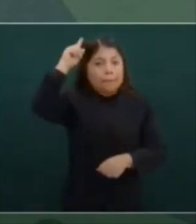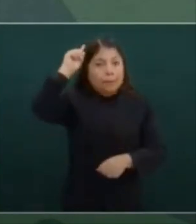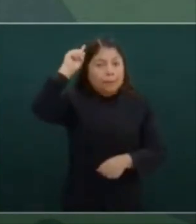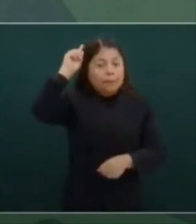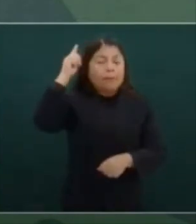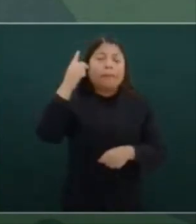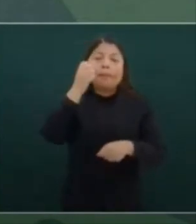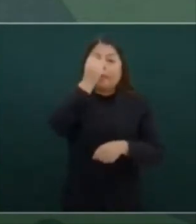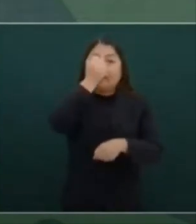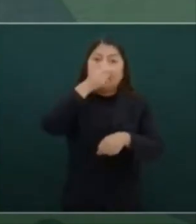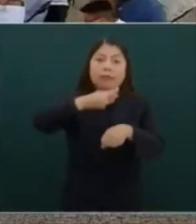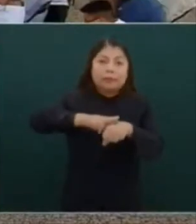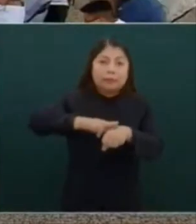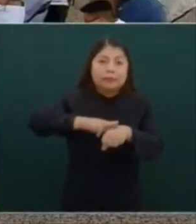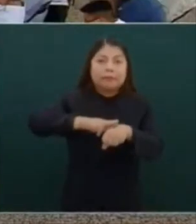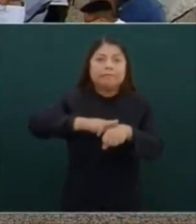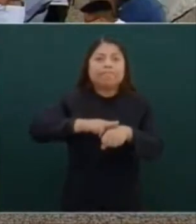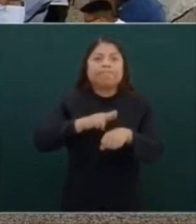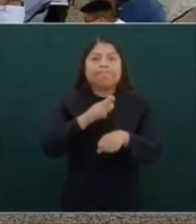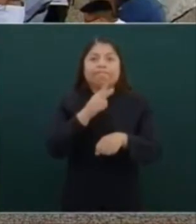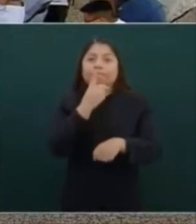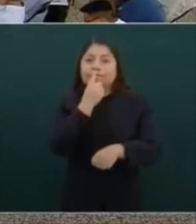Pública, y